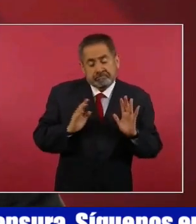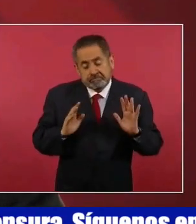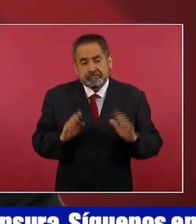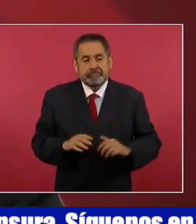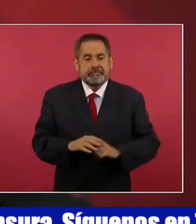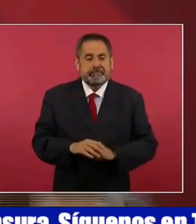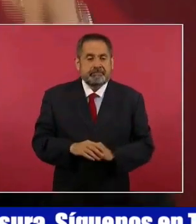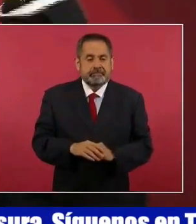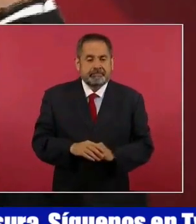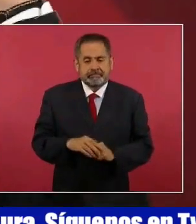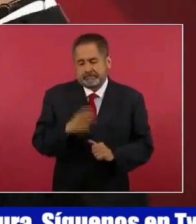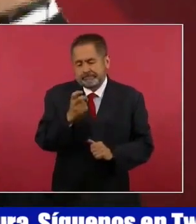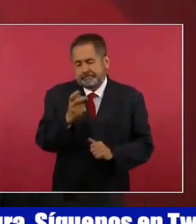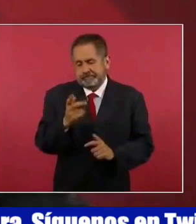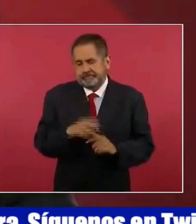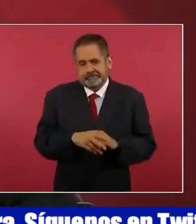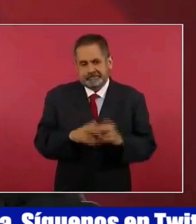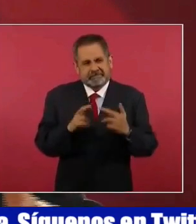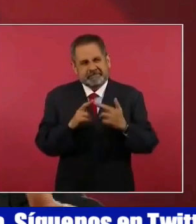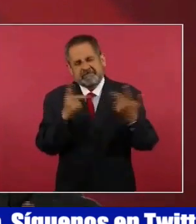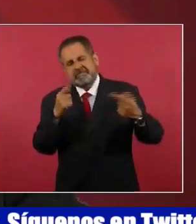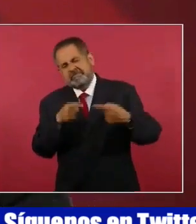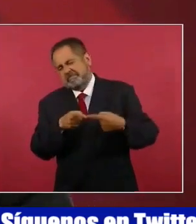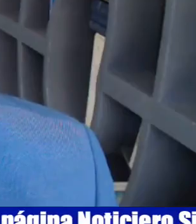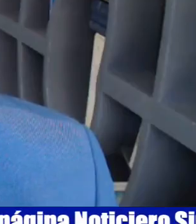podrán llegar